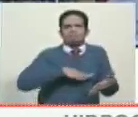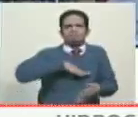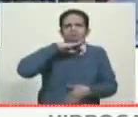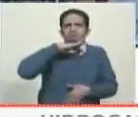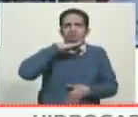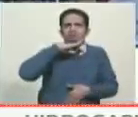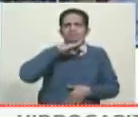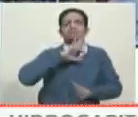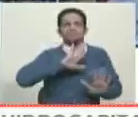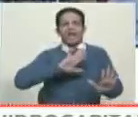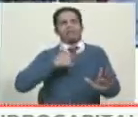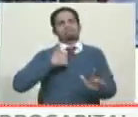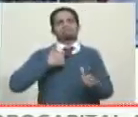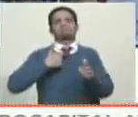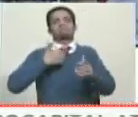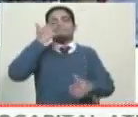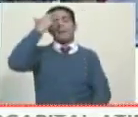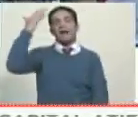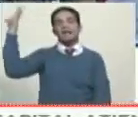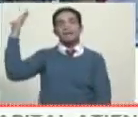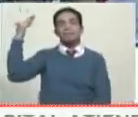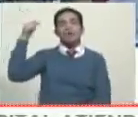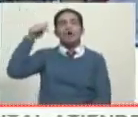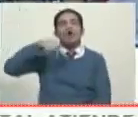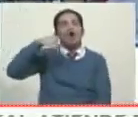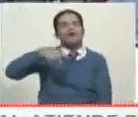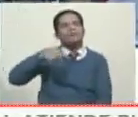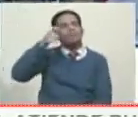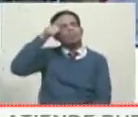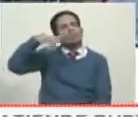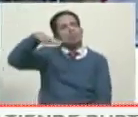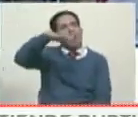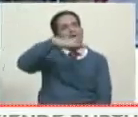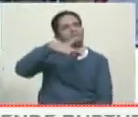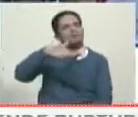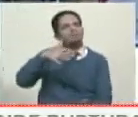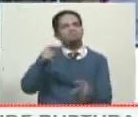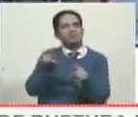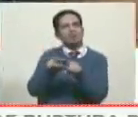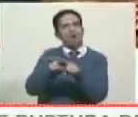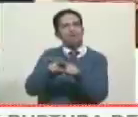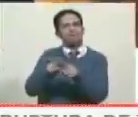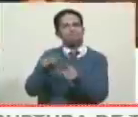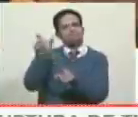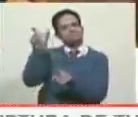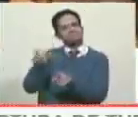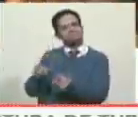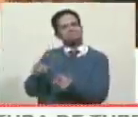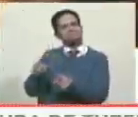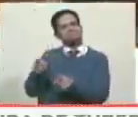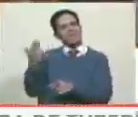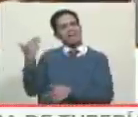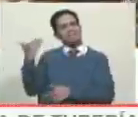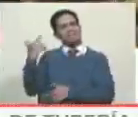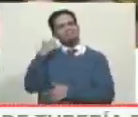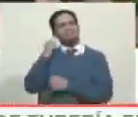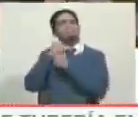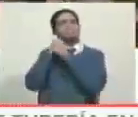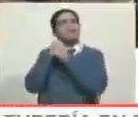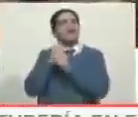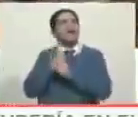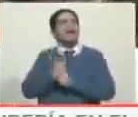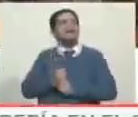imaginemos nosotros que hoy nuestro pueblo es un rondón colectivo un rondón que está esperando nada más